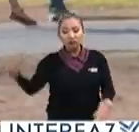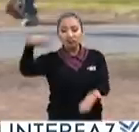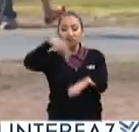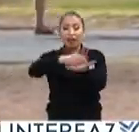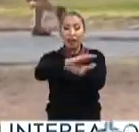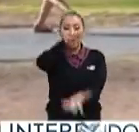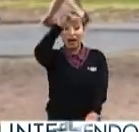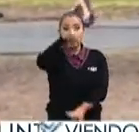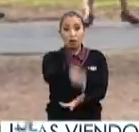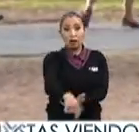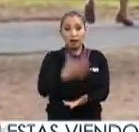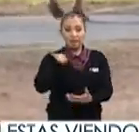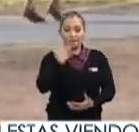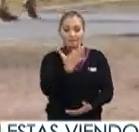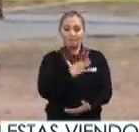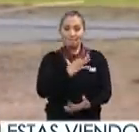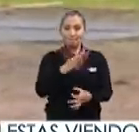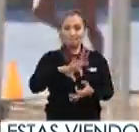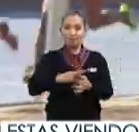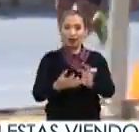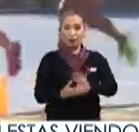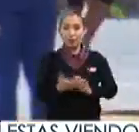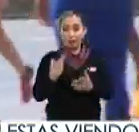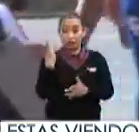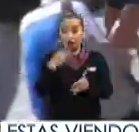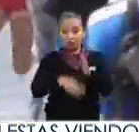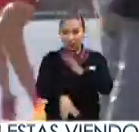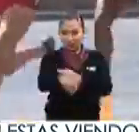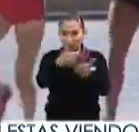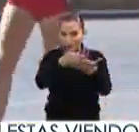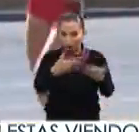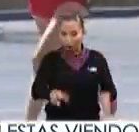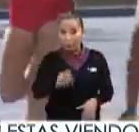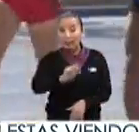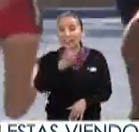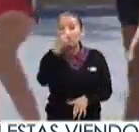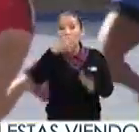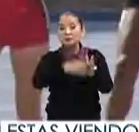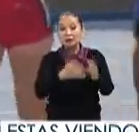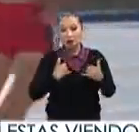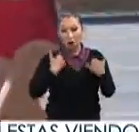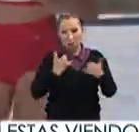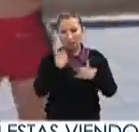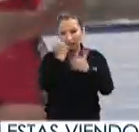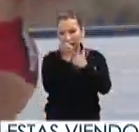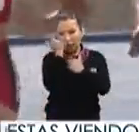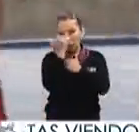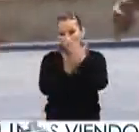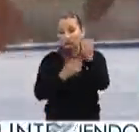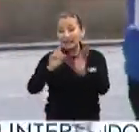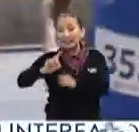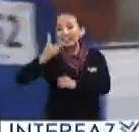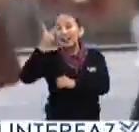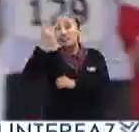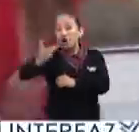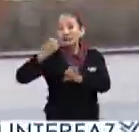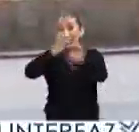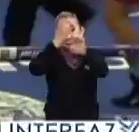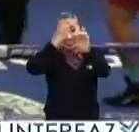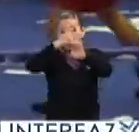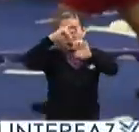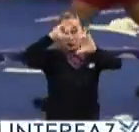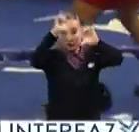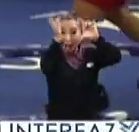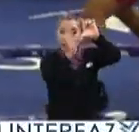la mayoría de nuestros medallistas olímpicos. En este 2018, más de 22,000 deportistas estudiantes de las 32 entidades